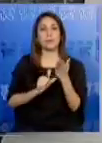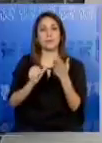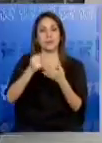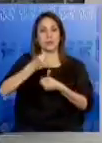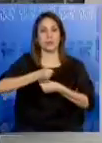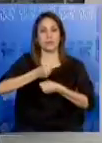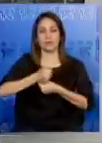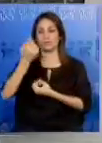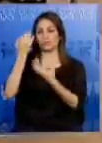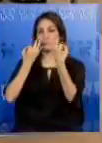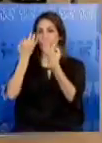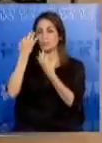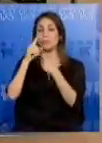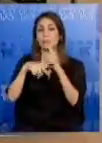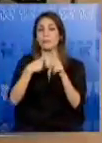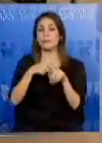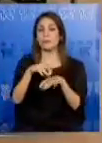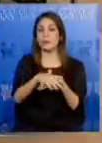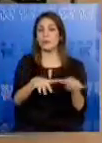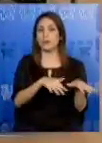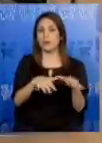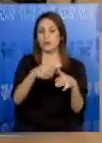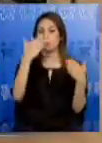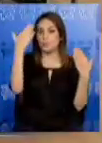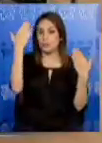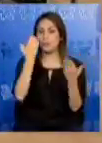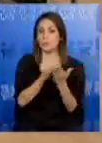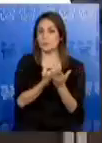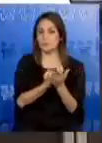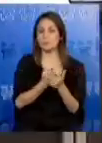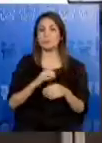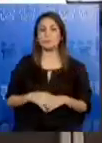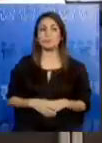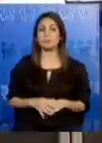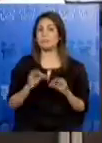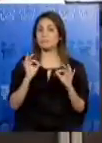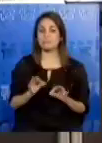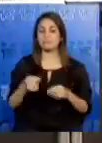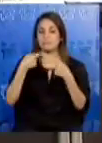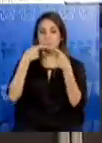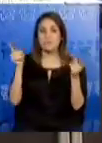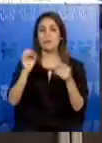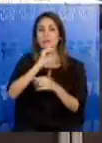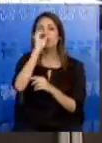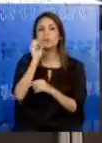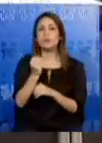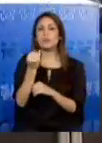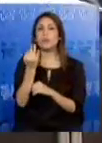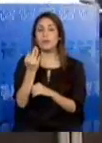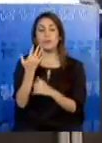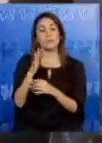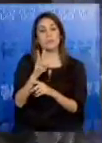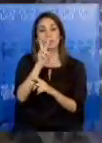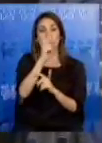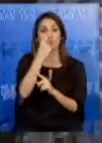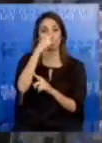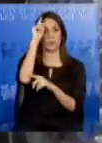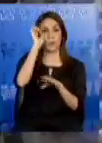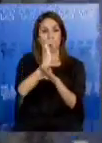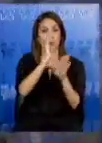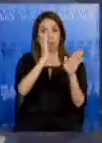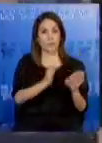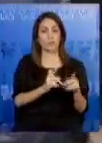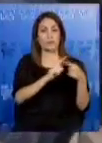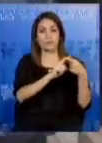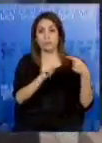Trabajo y también del Ministerio Coordinador de la Política Económica. Básicamente se presentaron cifras que revelan que más de 2 millones de ecuatorianos han